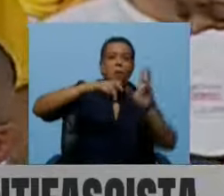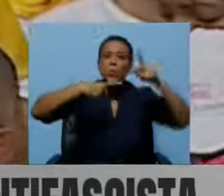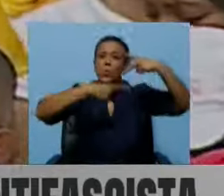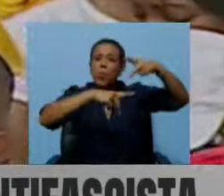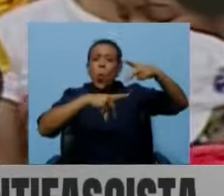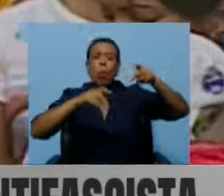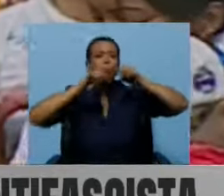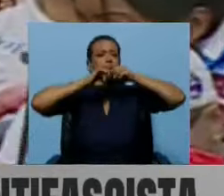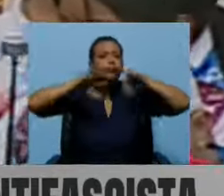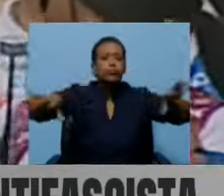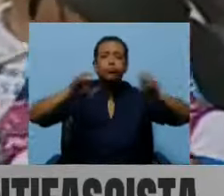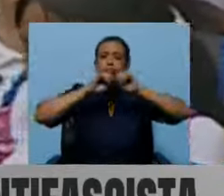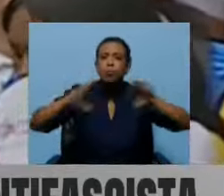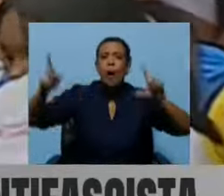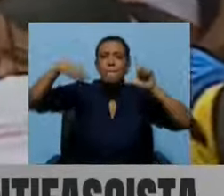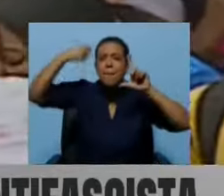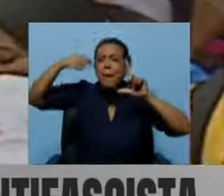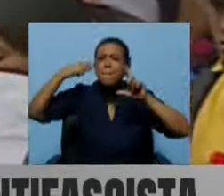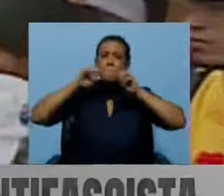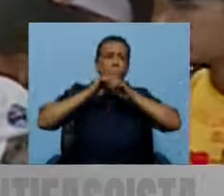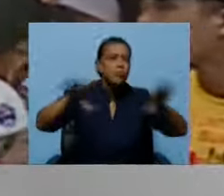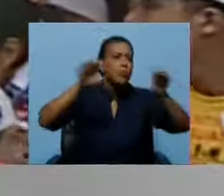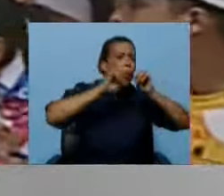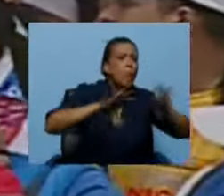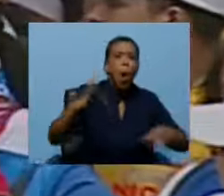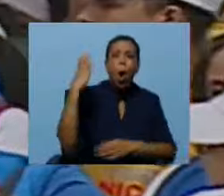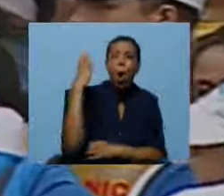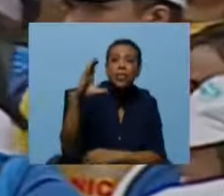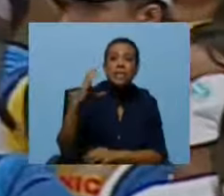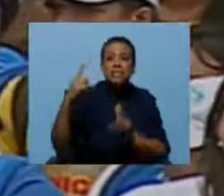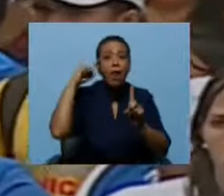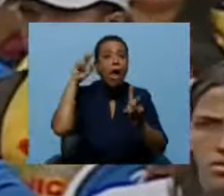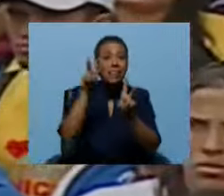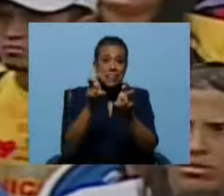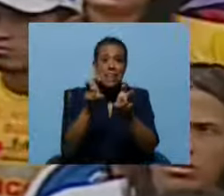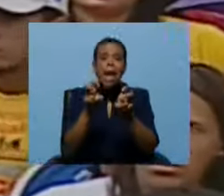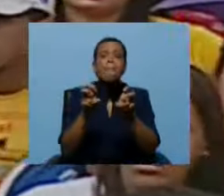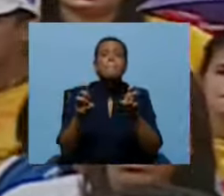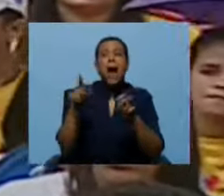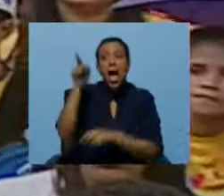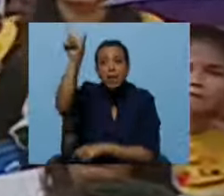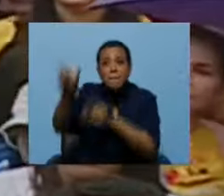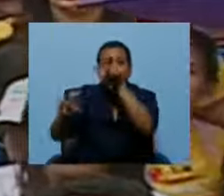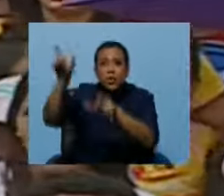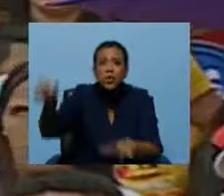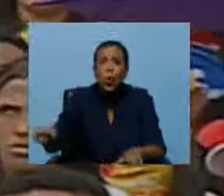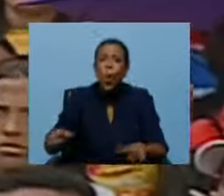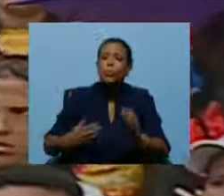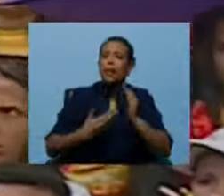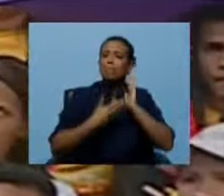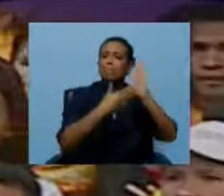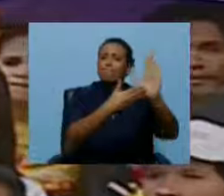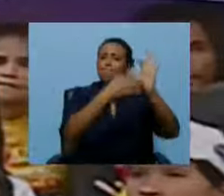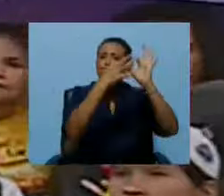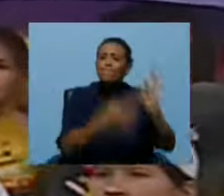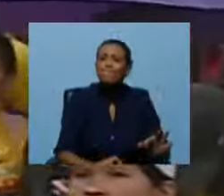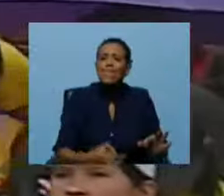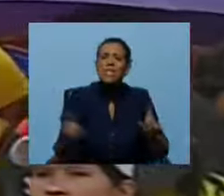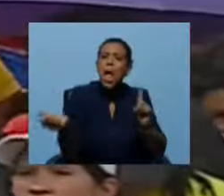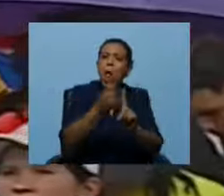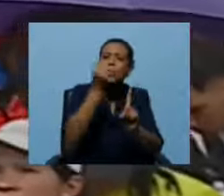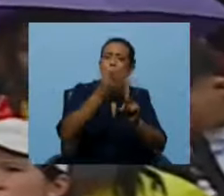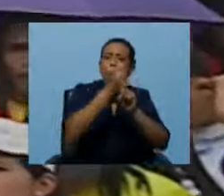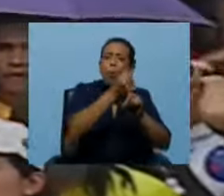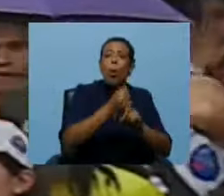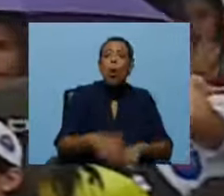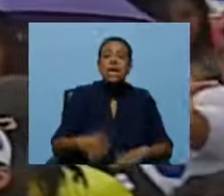la difusión de contenido relacionado con ellos y la presentación de sus logros